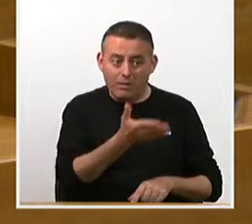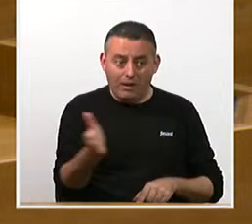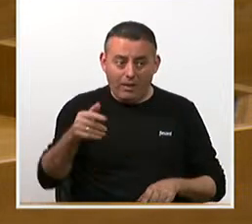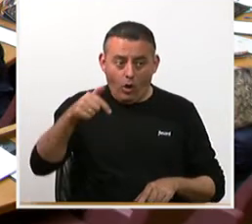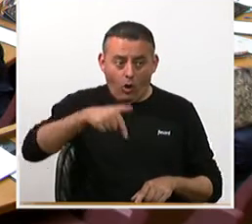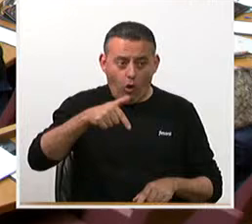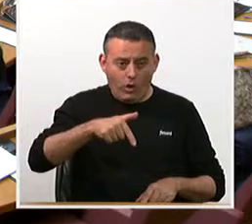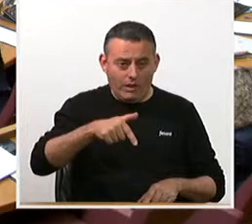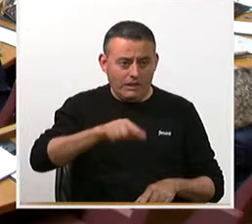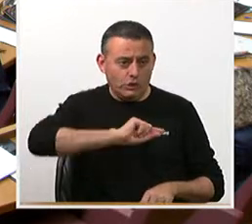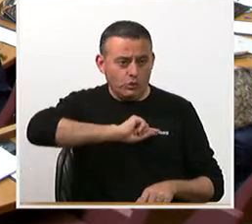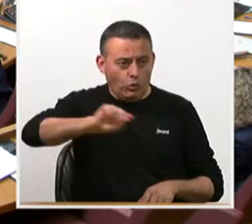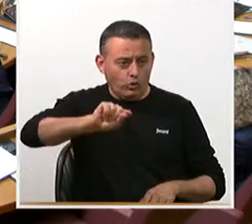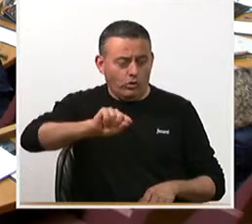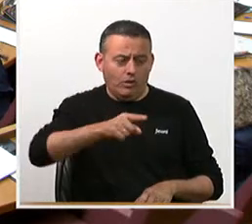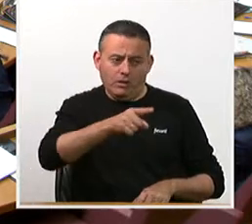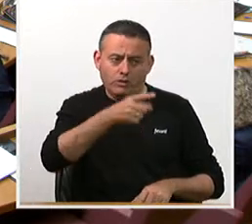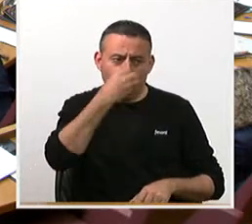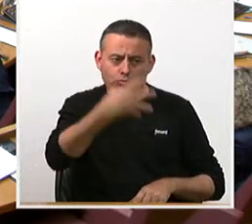Muchas